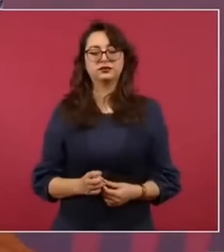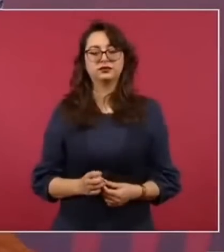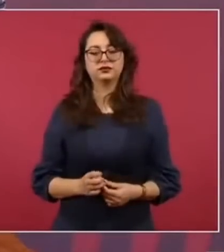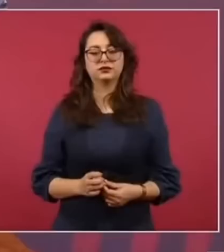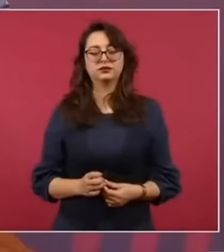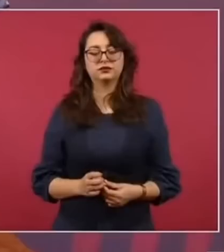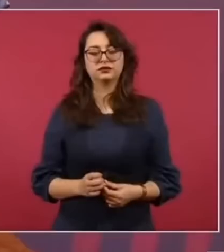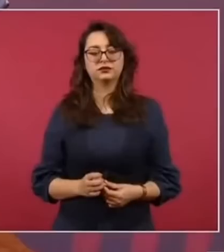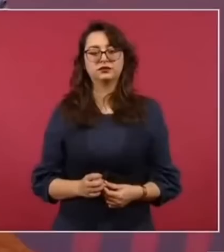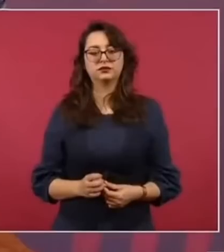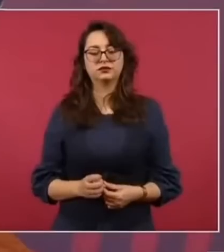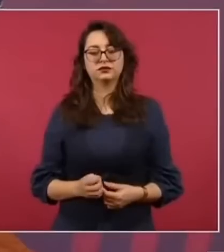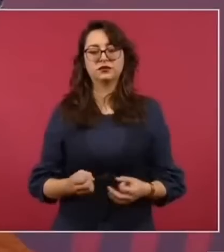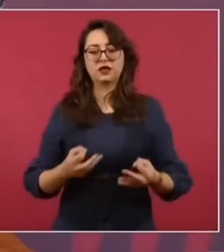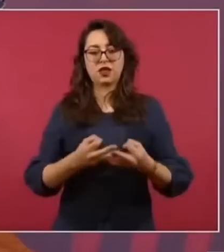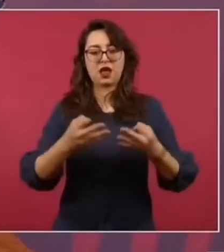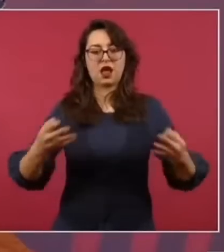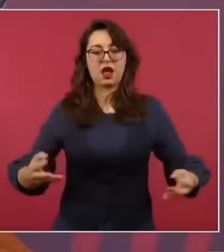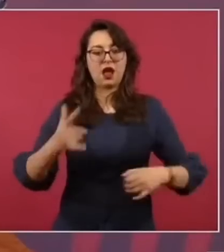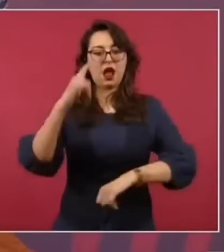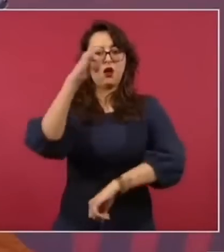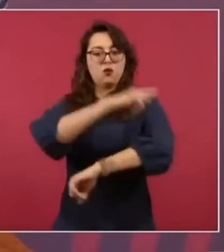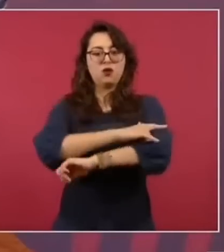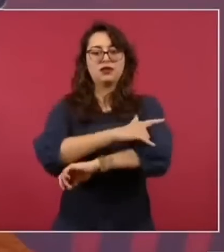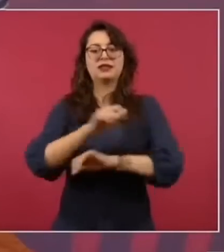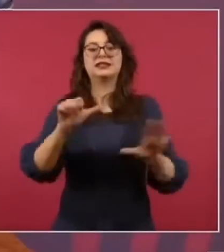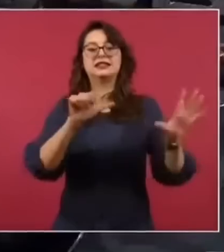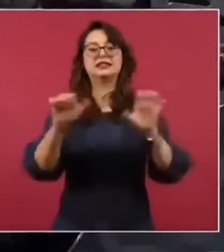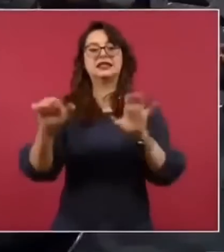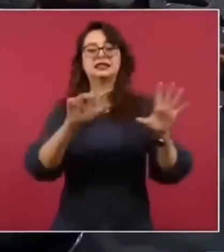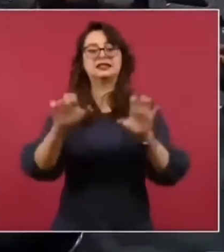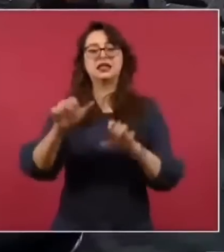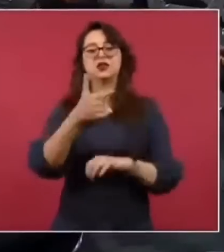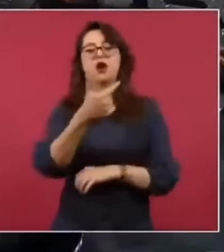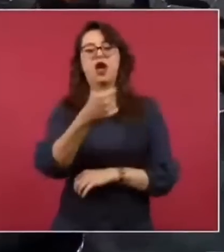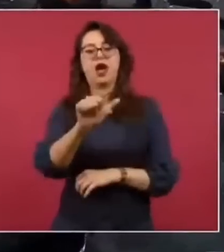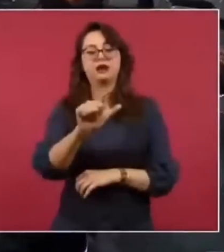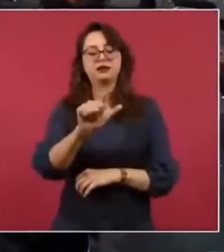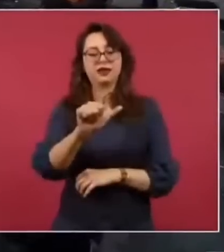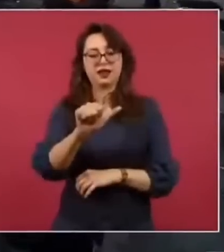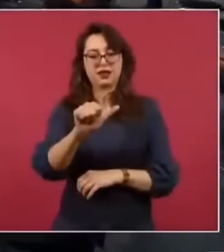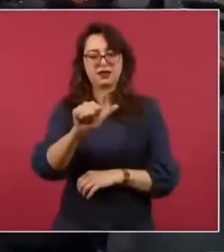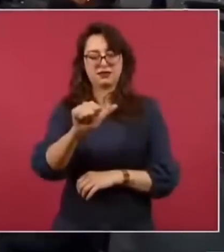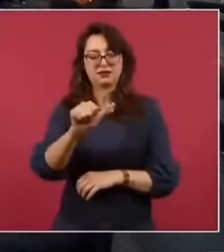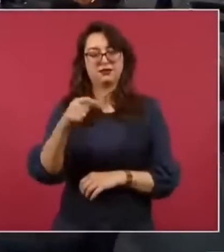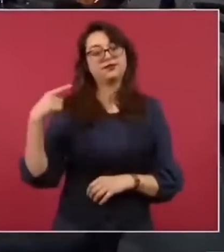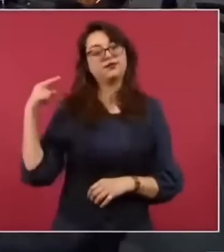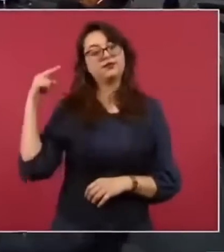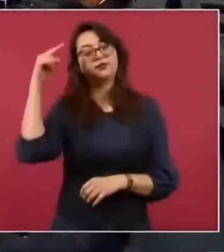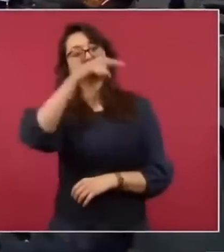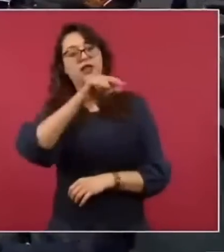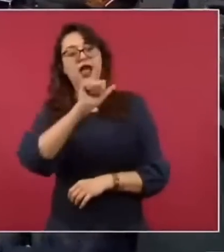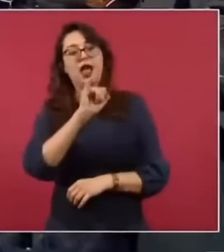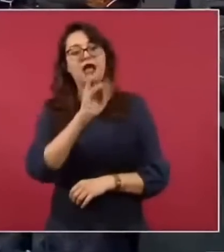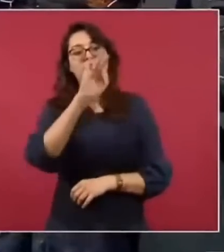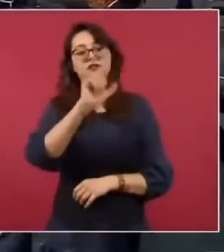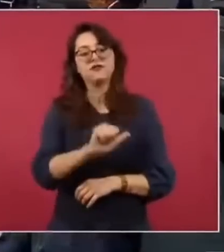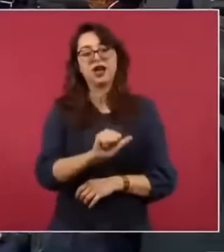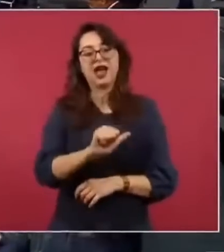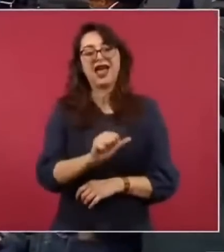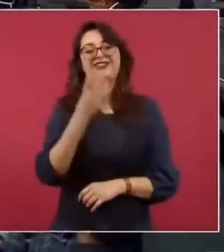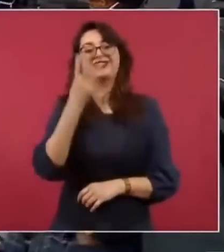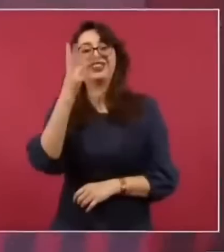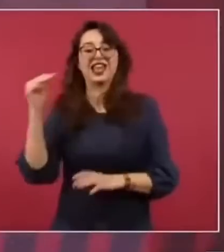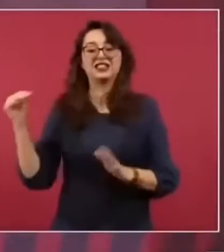tiene 600 hectáreas. El aeropuerto Felipe Ángeles tiene más de